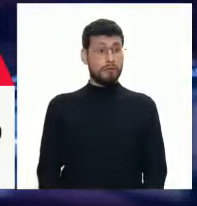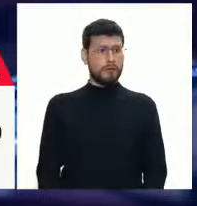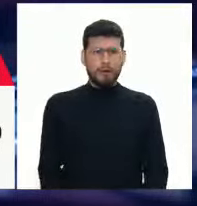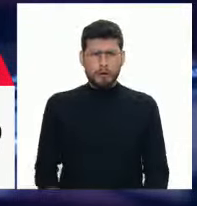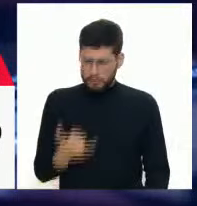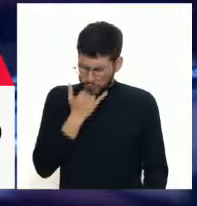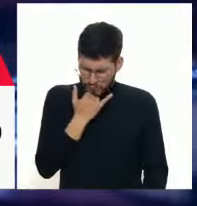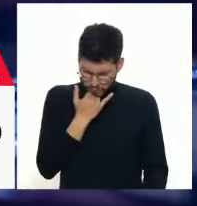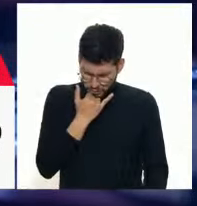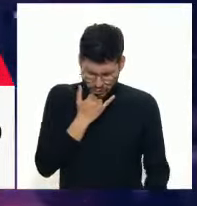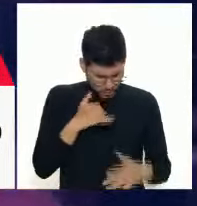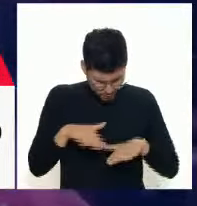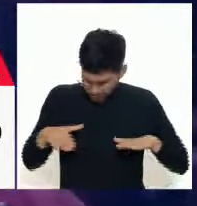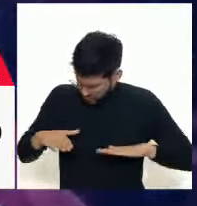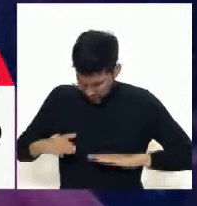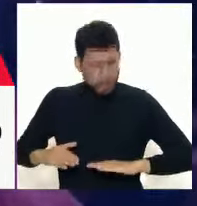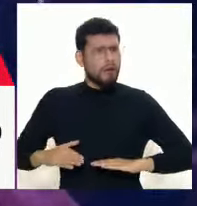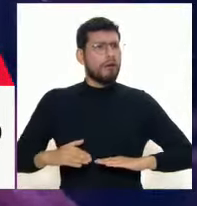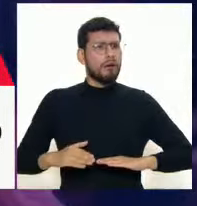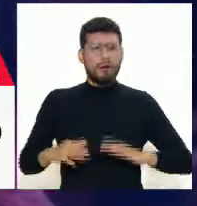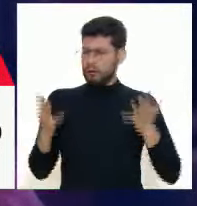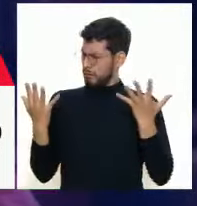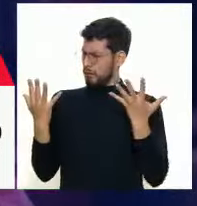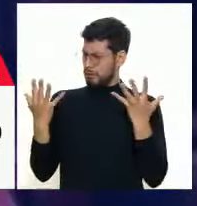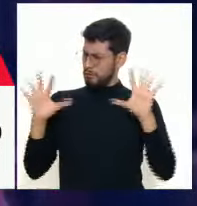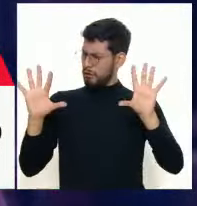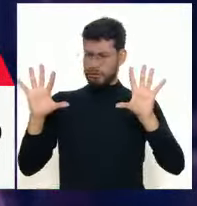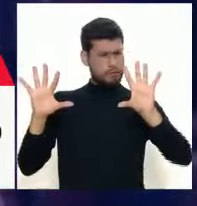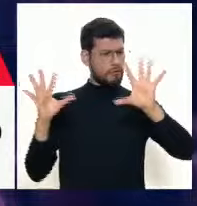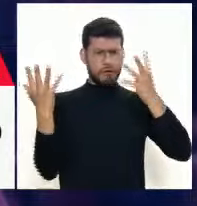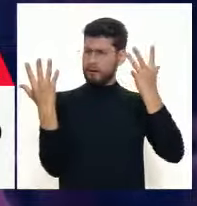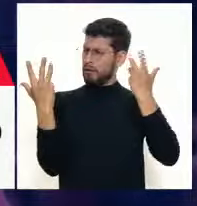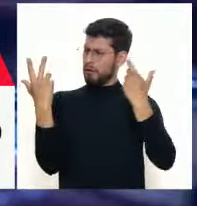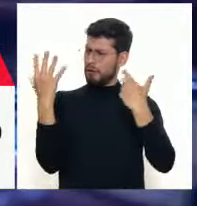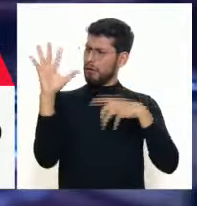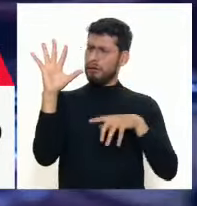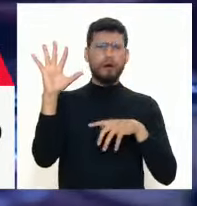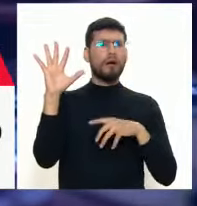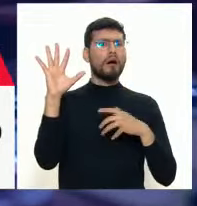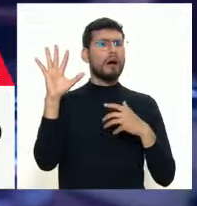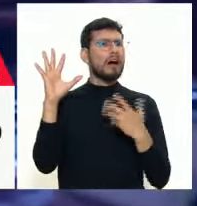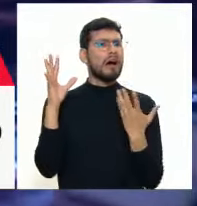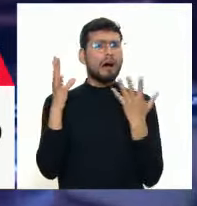¿Por qué se ve tan chiquita la mesa? ¿Y estas manos tan grandes?